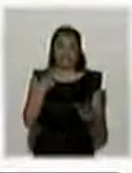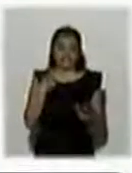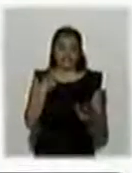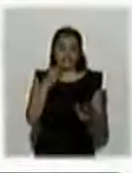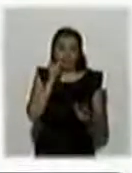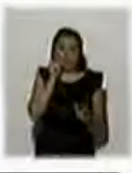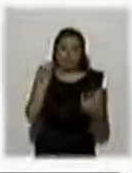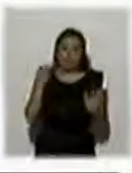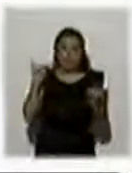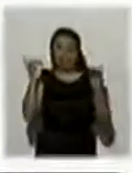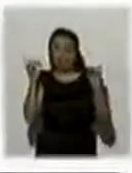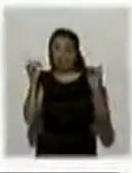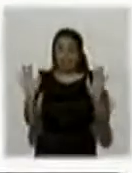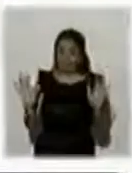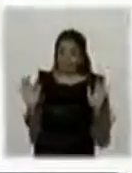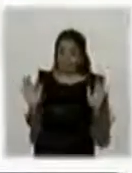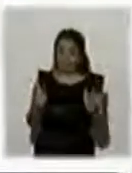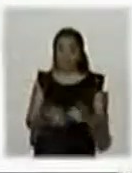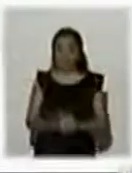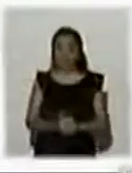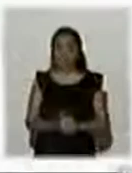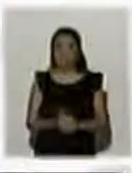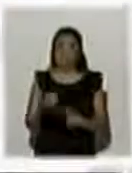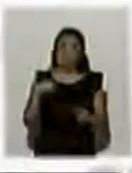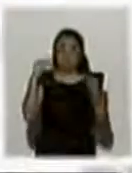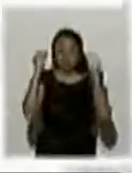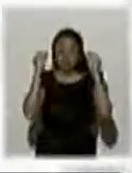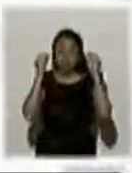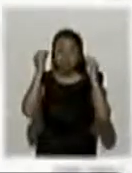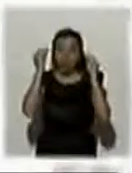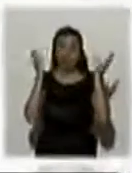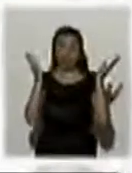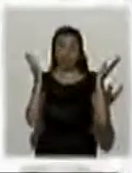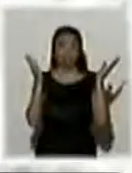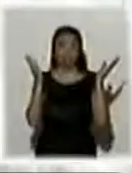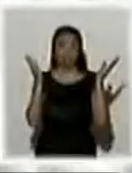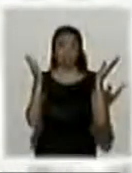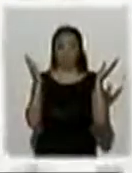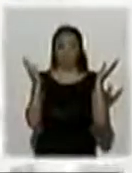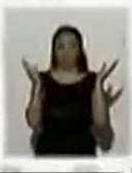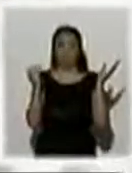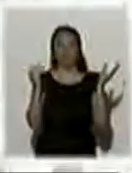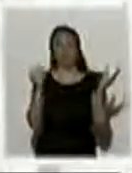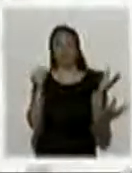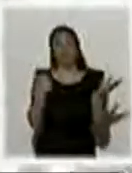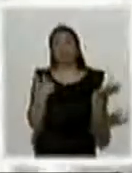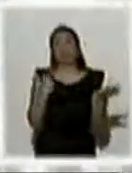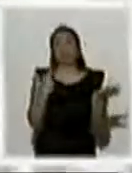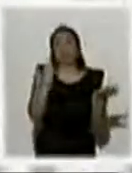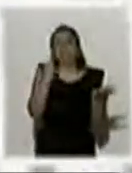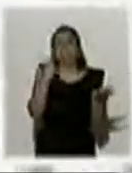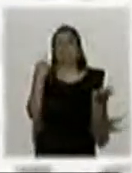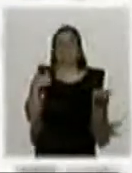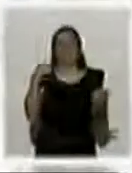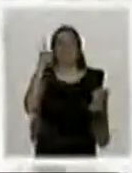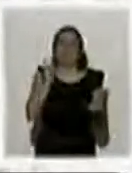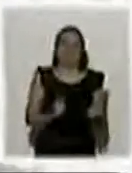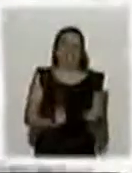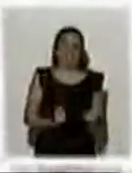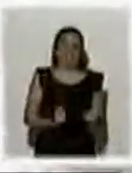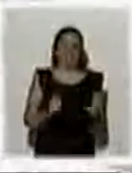adolescente estamos preocupados por todo lo que estamos viviendo a nivel país, a nivel Córdoba, con el tema de la